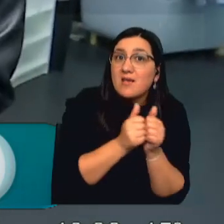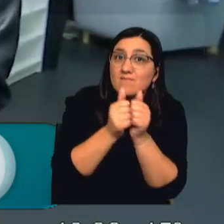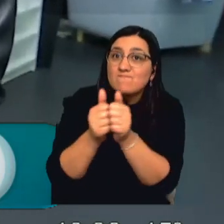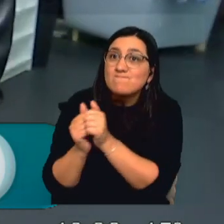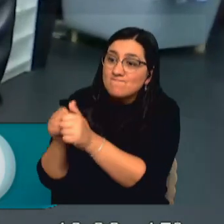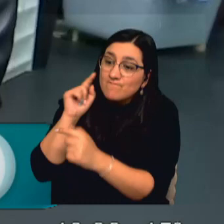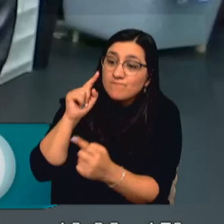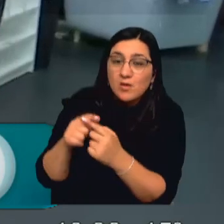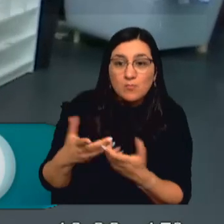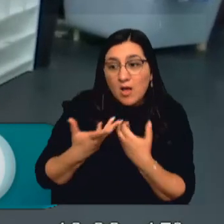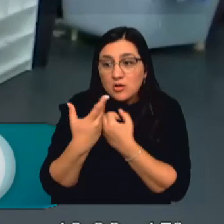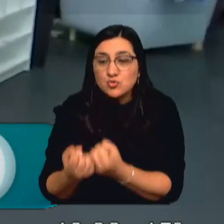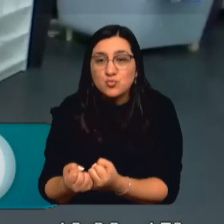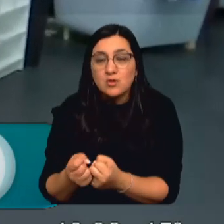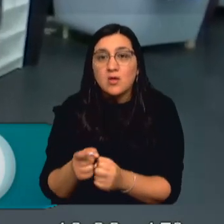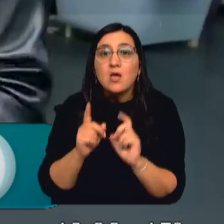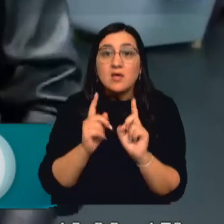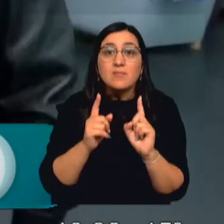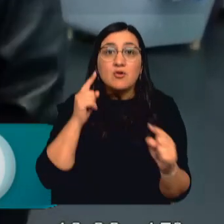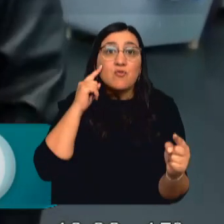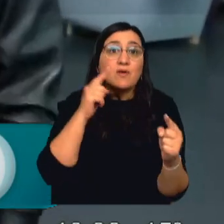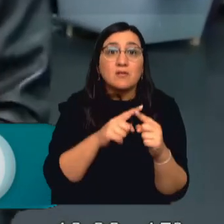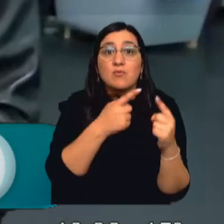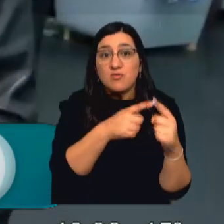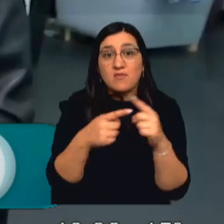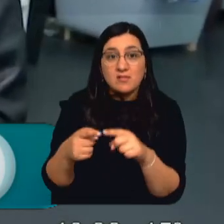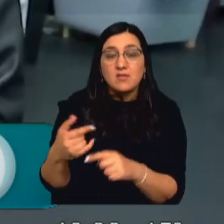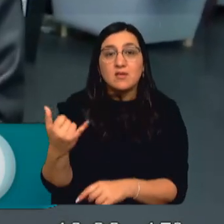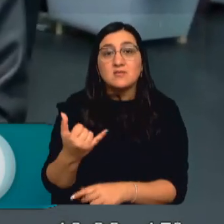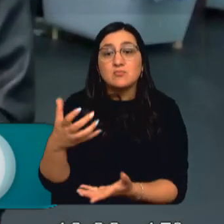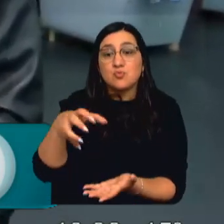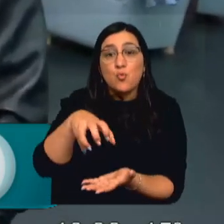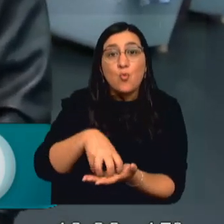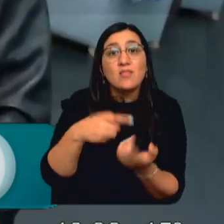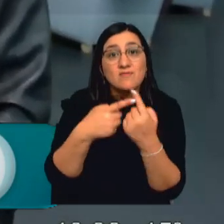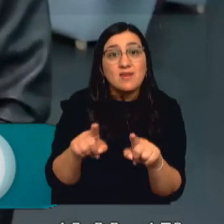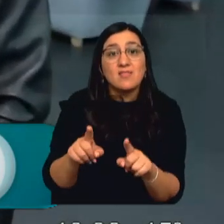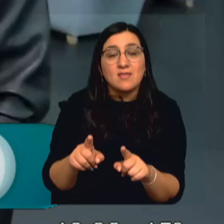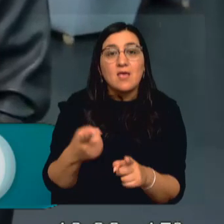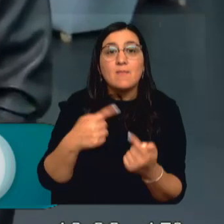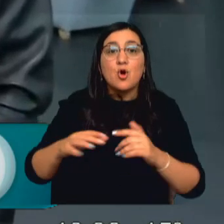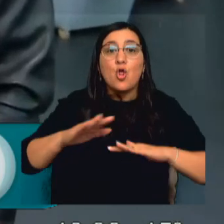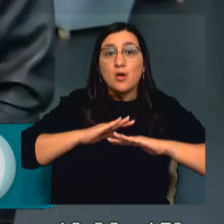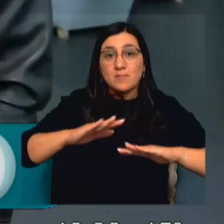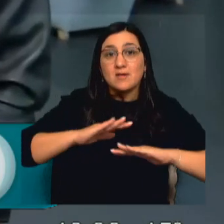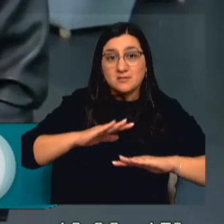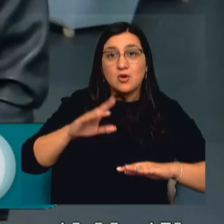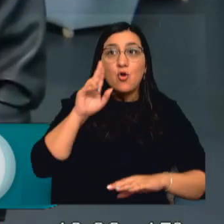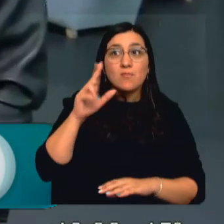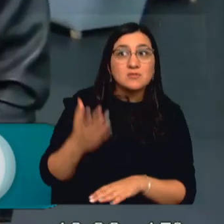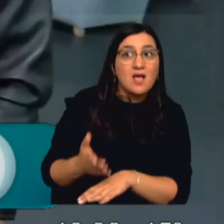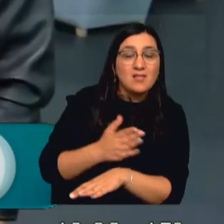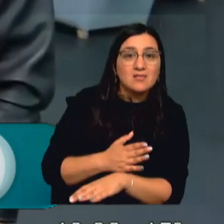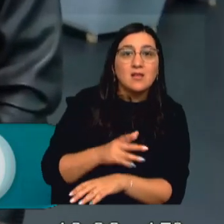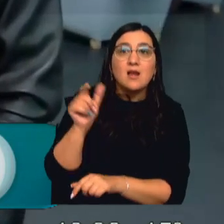tus objetivos también, no te pone lo mismo que a todo el mundo. Quisimos abrir un lugar diferente y que la gente se quede. Lo que pasa en los gimnasios, y esto lo vimos antes de abrir, es que la